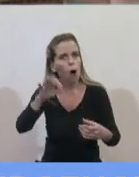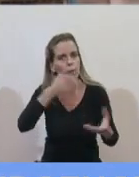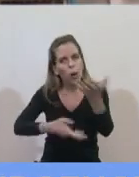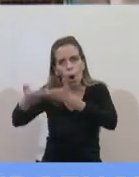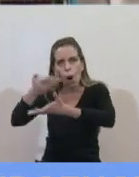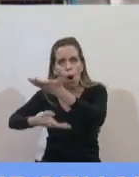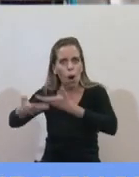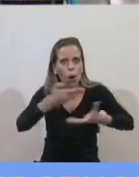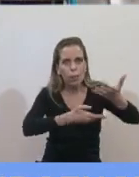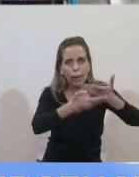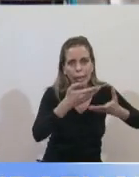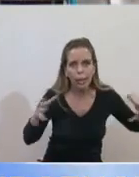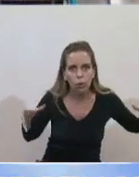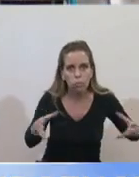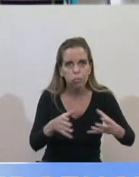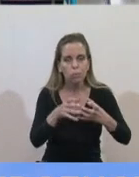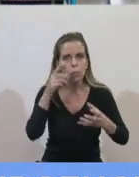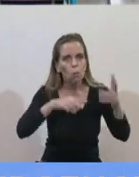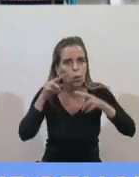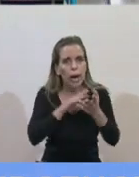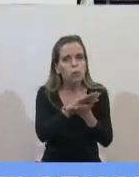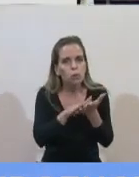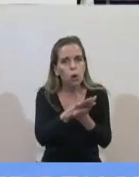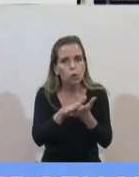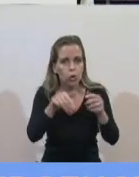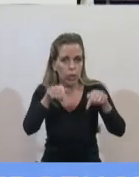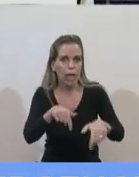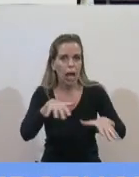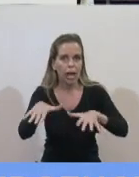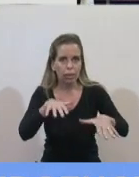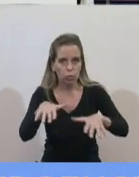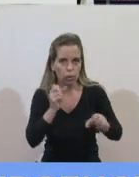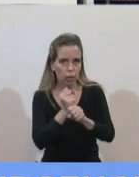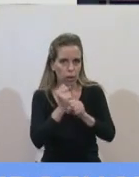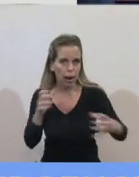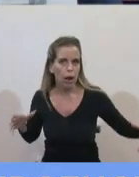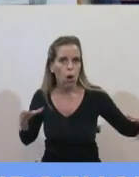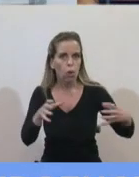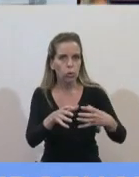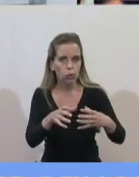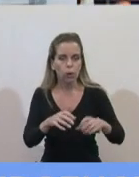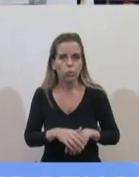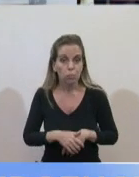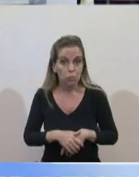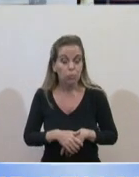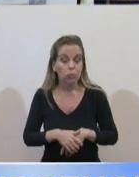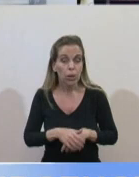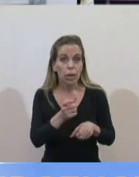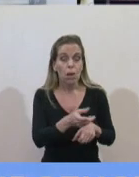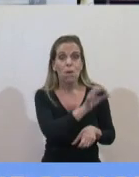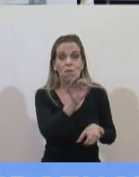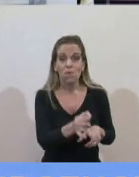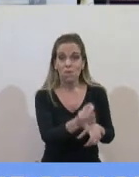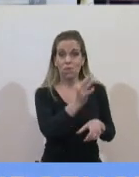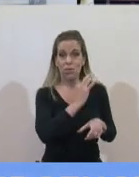mejor podemos encontrar las respuestas a todo esto que nos está pasando cuál es el objetivo al lidiar tanto con el virus